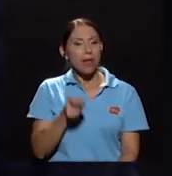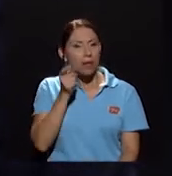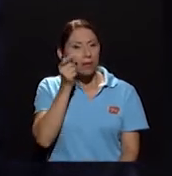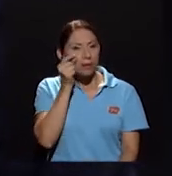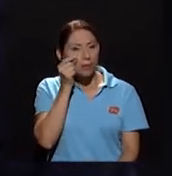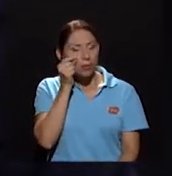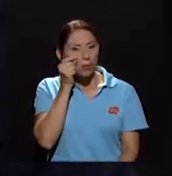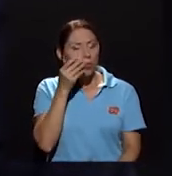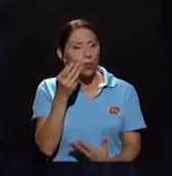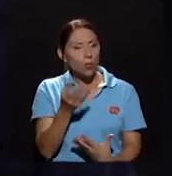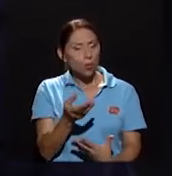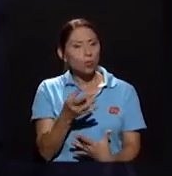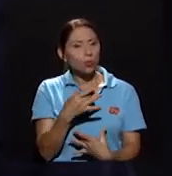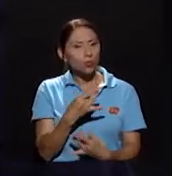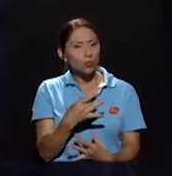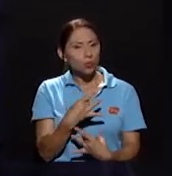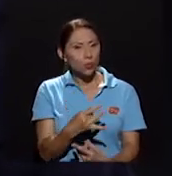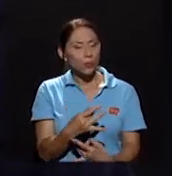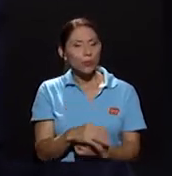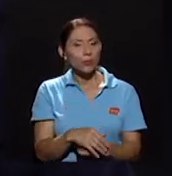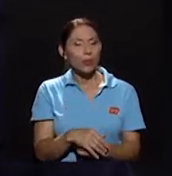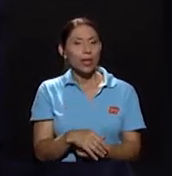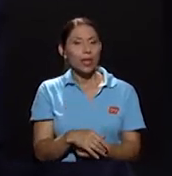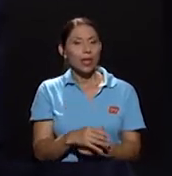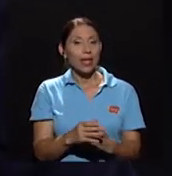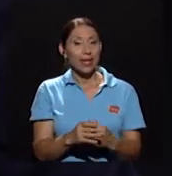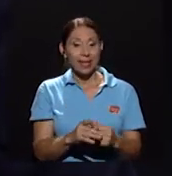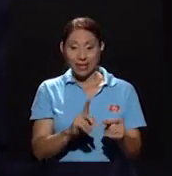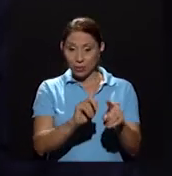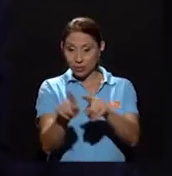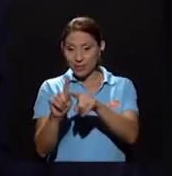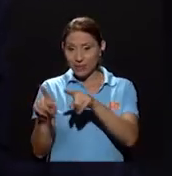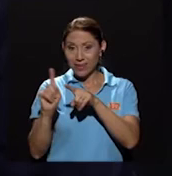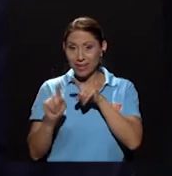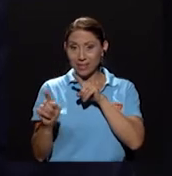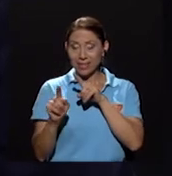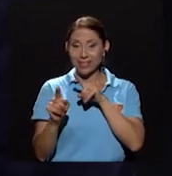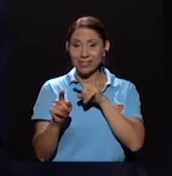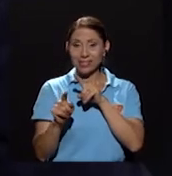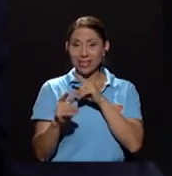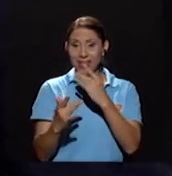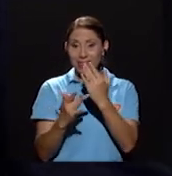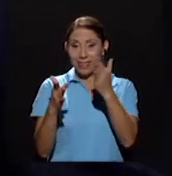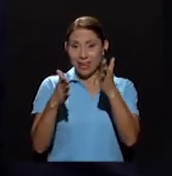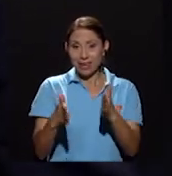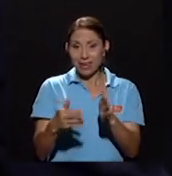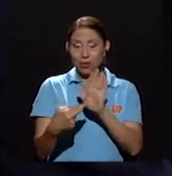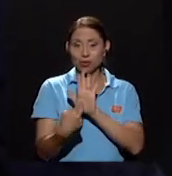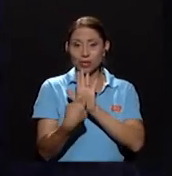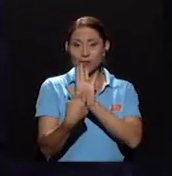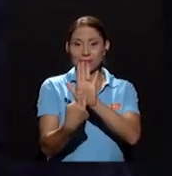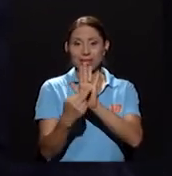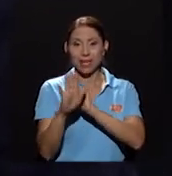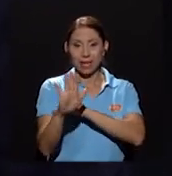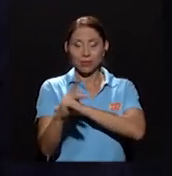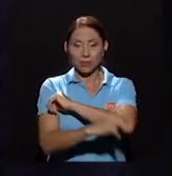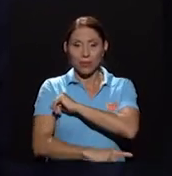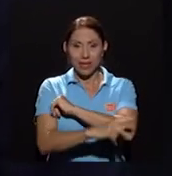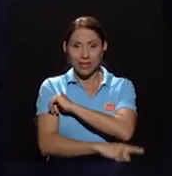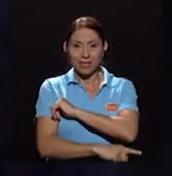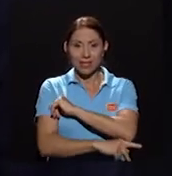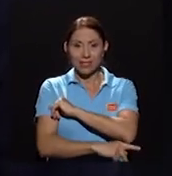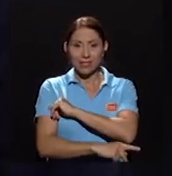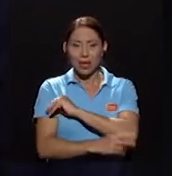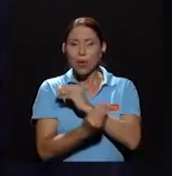de los técnicos que representan a sus países y gran cantidad de estos